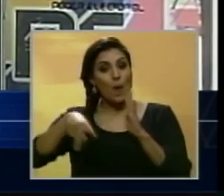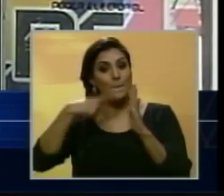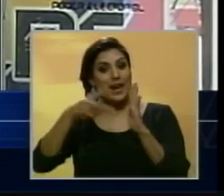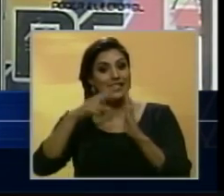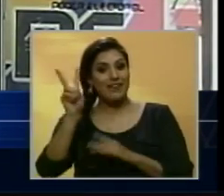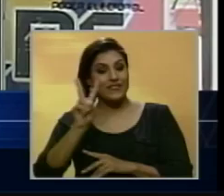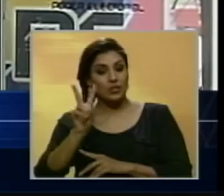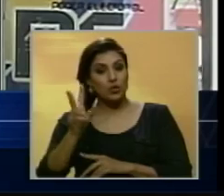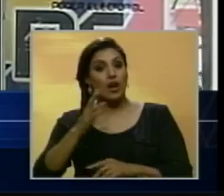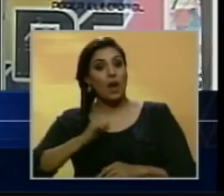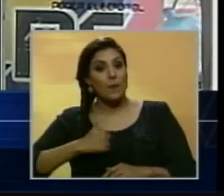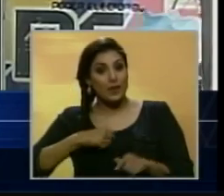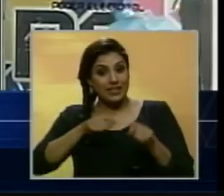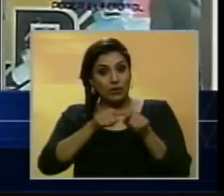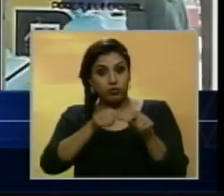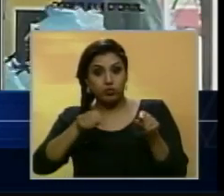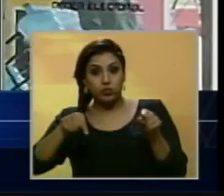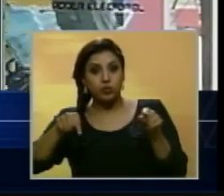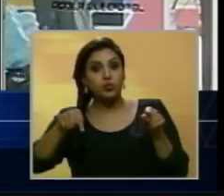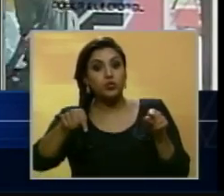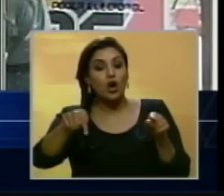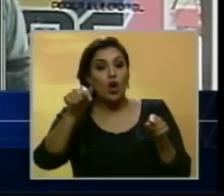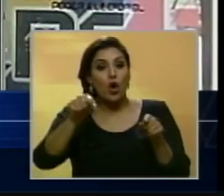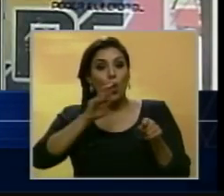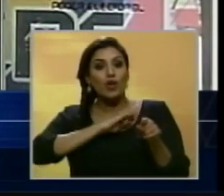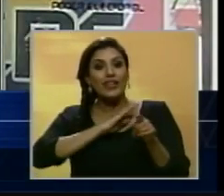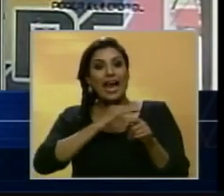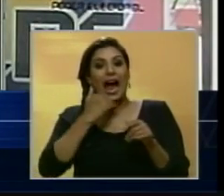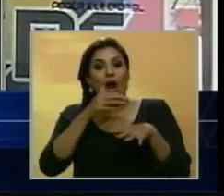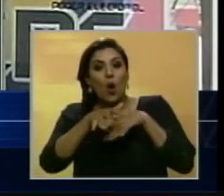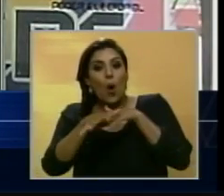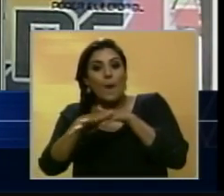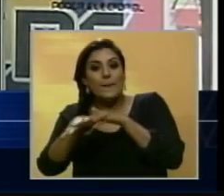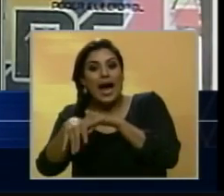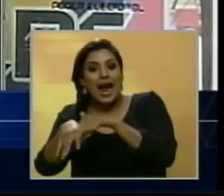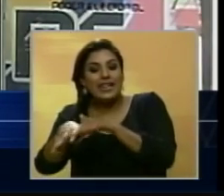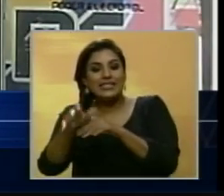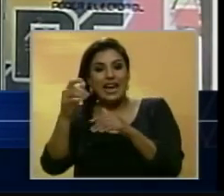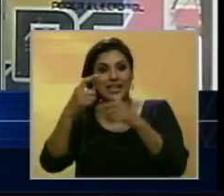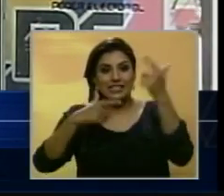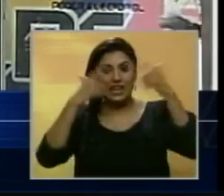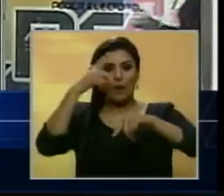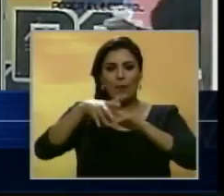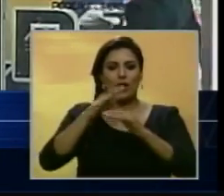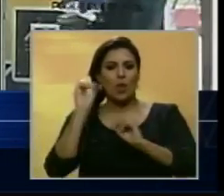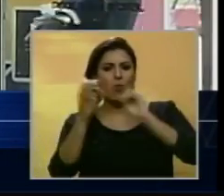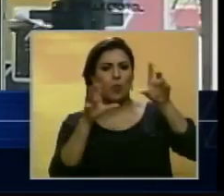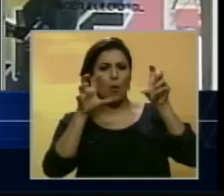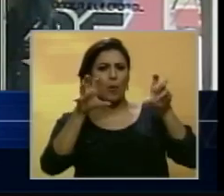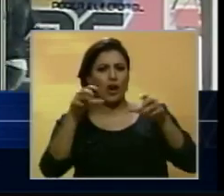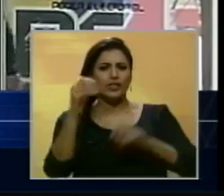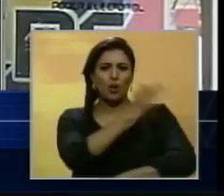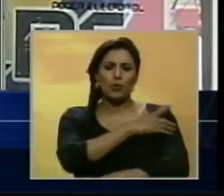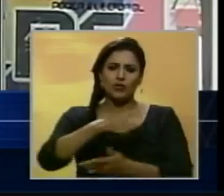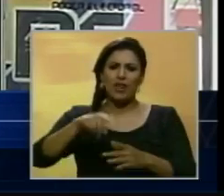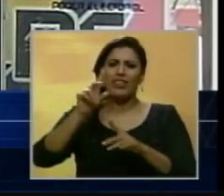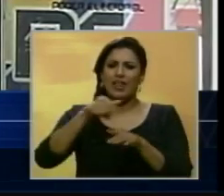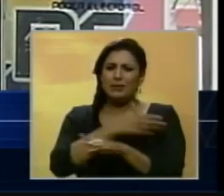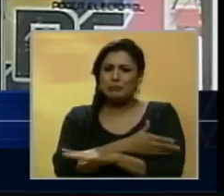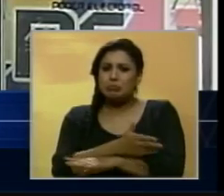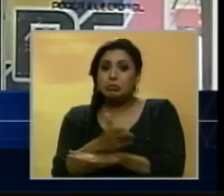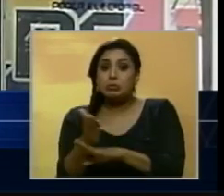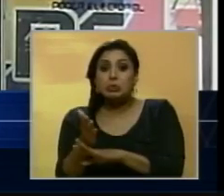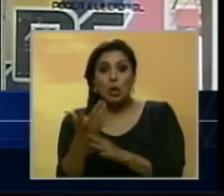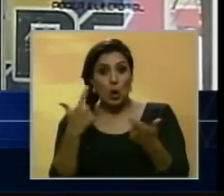Venezuela, a propósito de que por allí está hoy pasando una marcha convocada por el oficialismo. También denunció retrasos